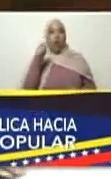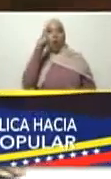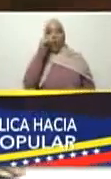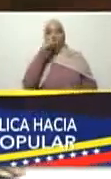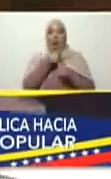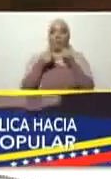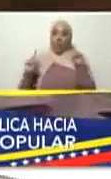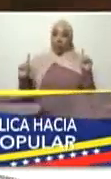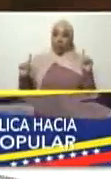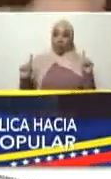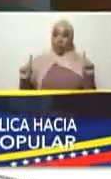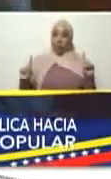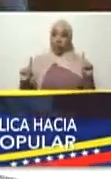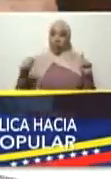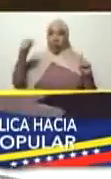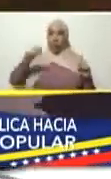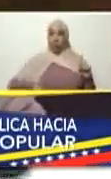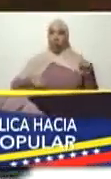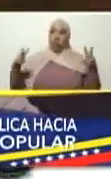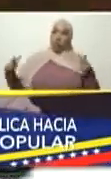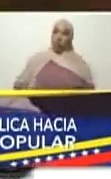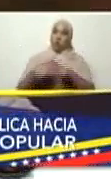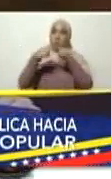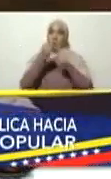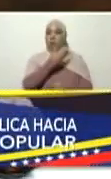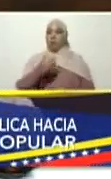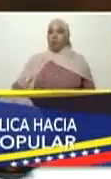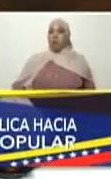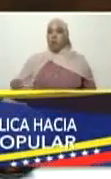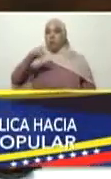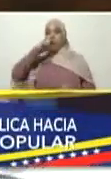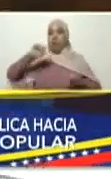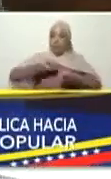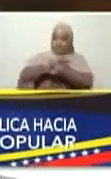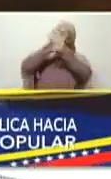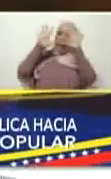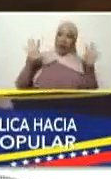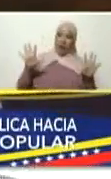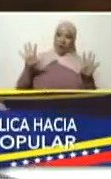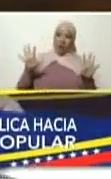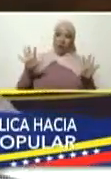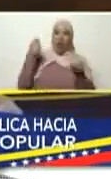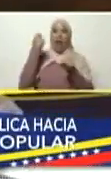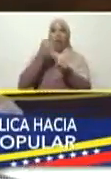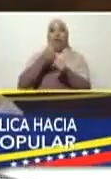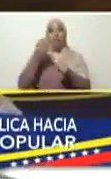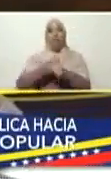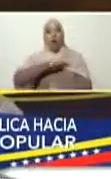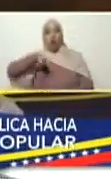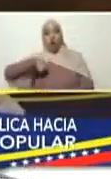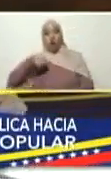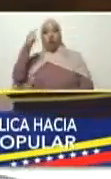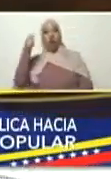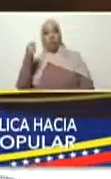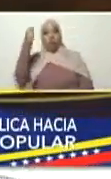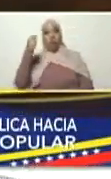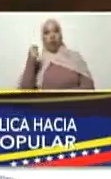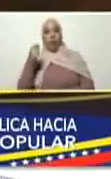a partir de este encuentro con usted tenemos mucho más claro lo que es que debemos hacer a nivel